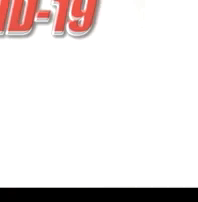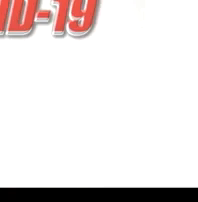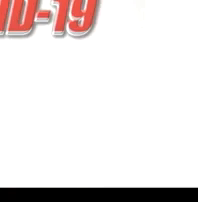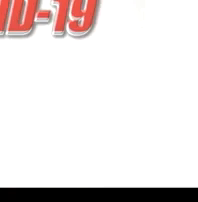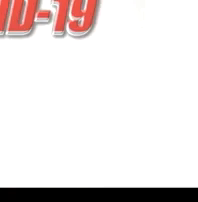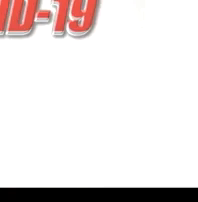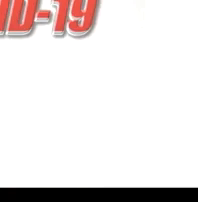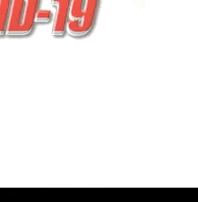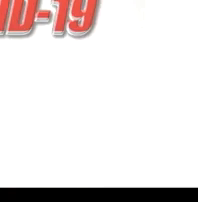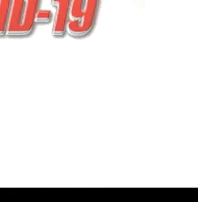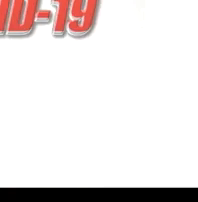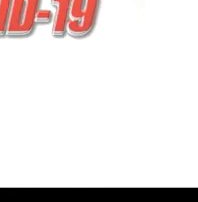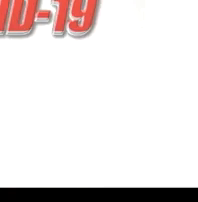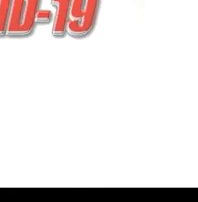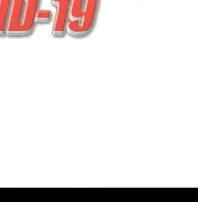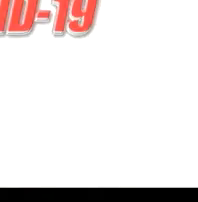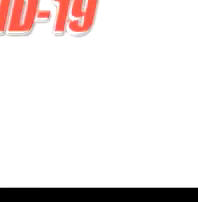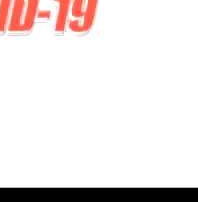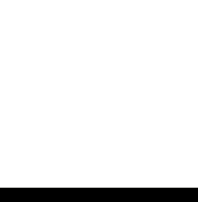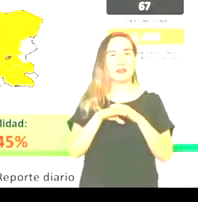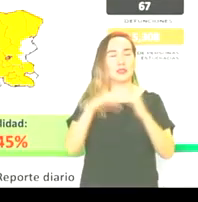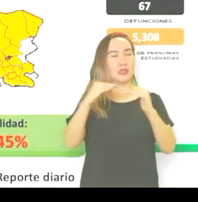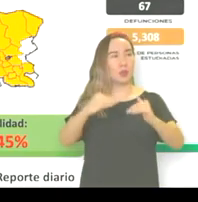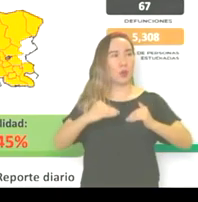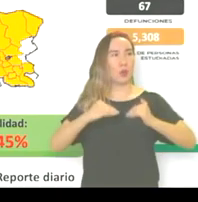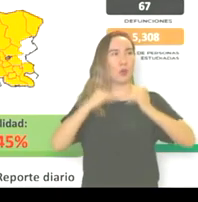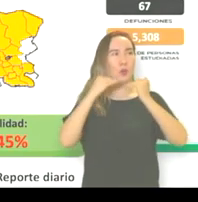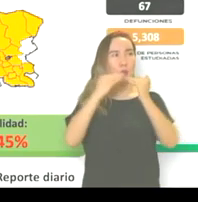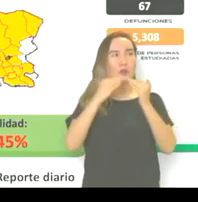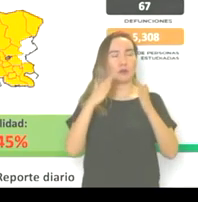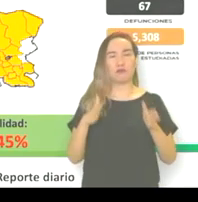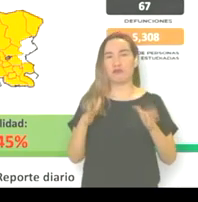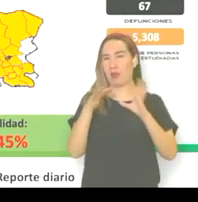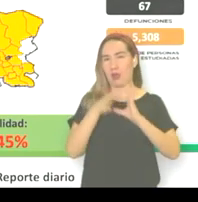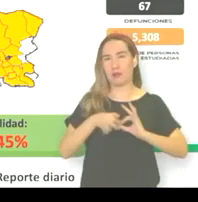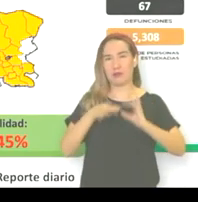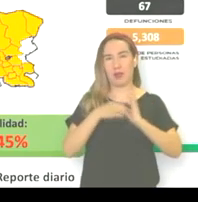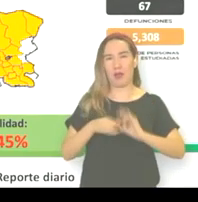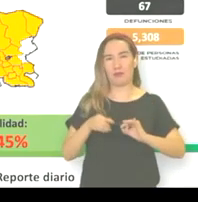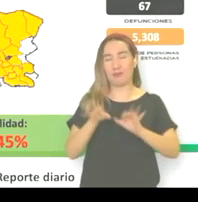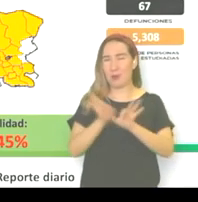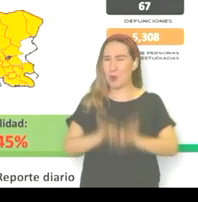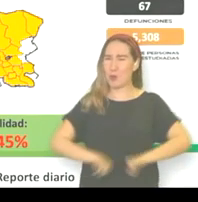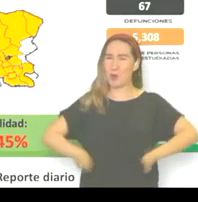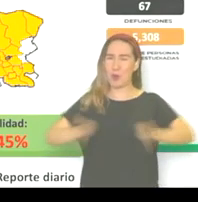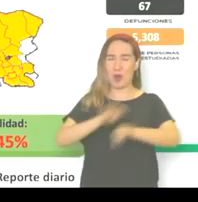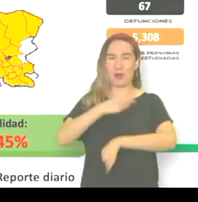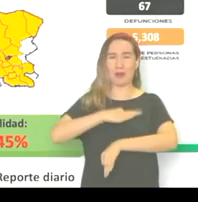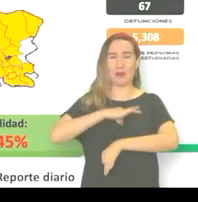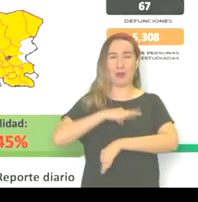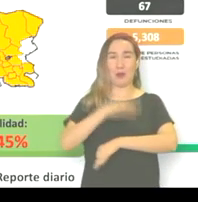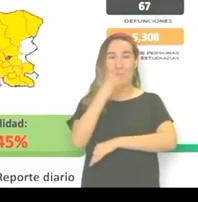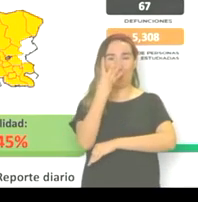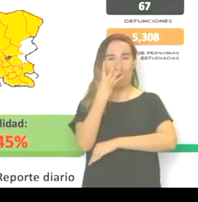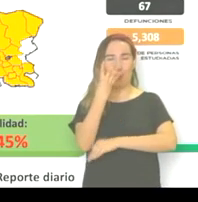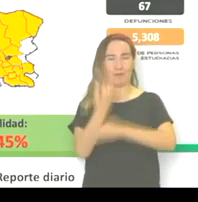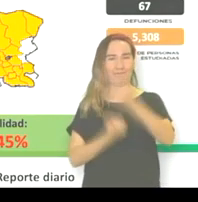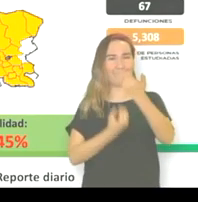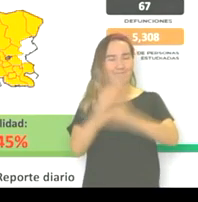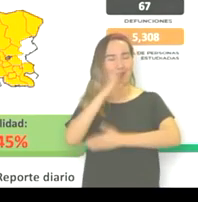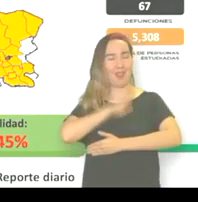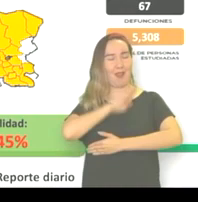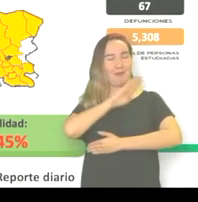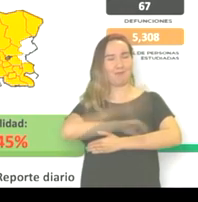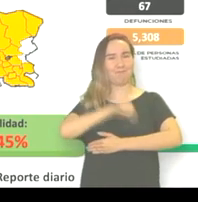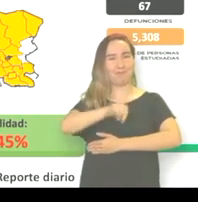COVID-19 San Luis Potosí. Y bueno, nuevamente, y como ya se señaló la importancia que tiene esta epidemia, 4 nuevas defunciones